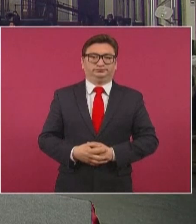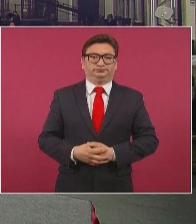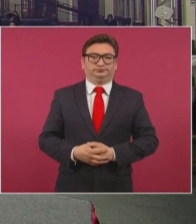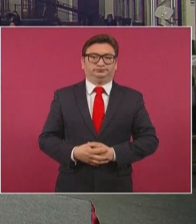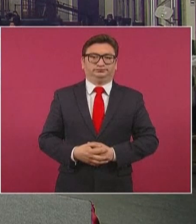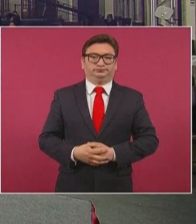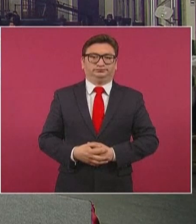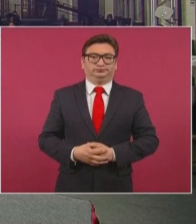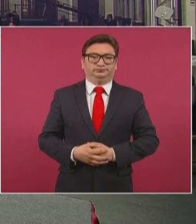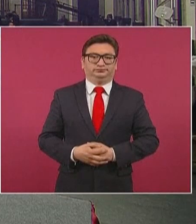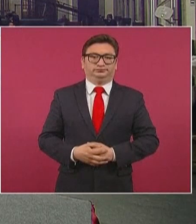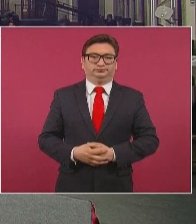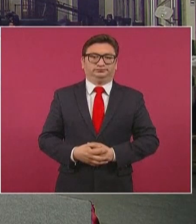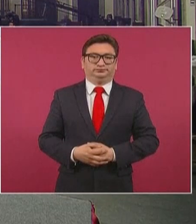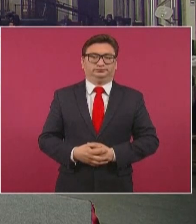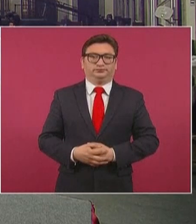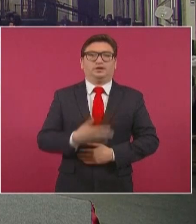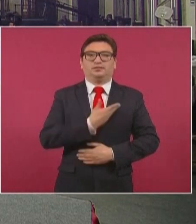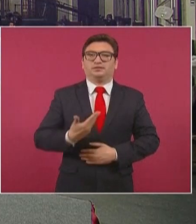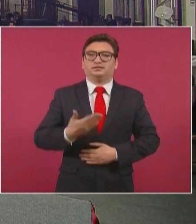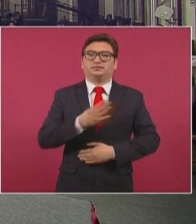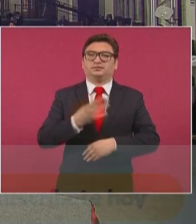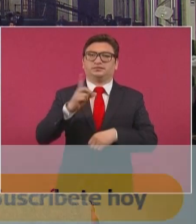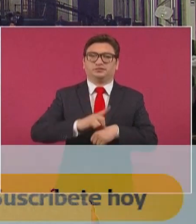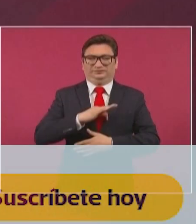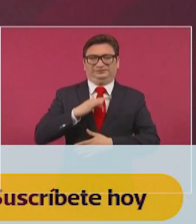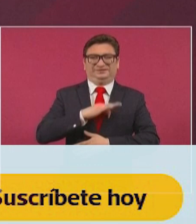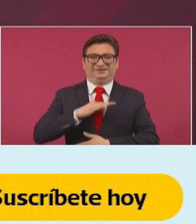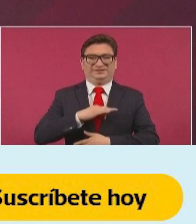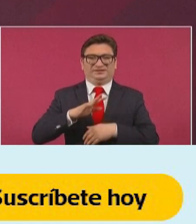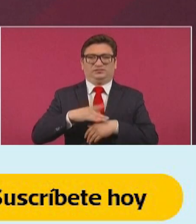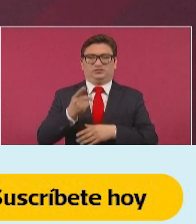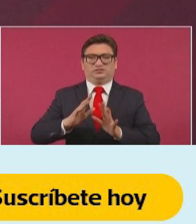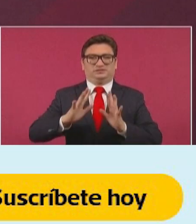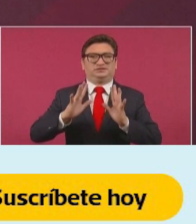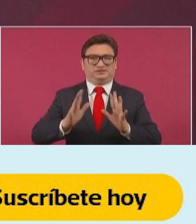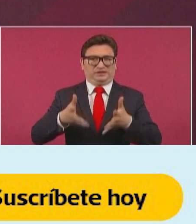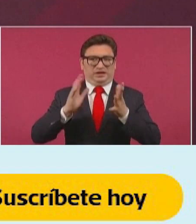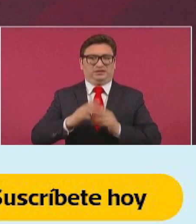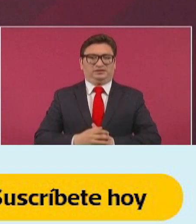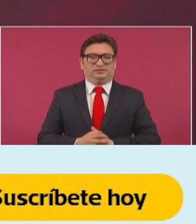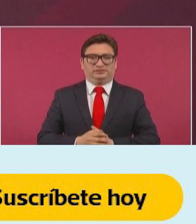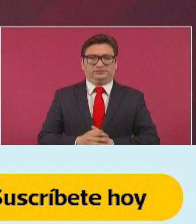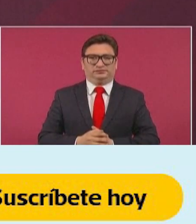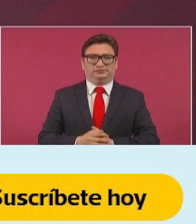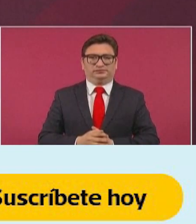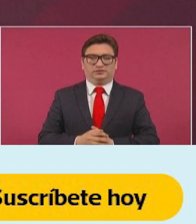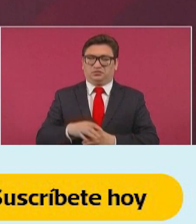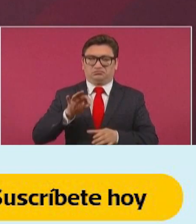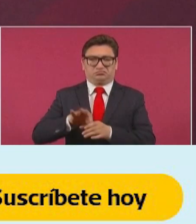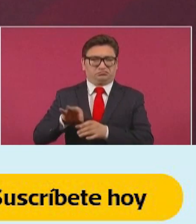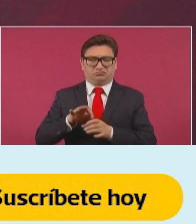El mandatario reconoció que un programa de visas temporales adoptado por su homólogo estadounidense Joe Biden ha